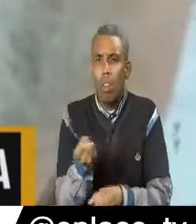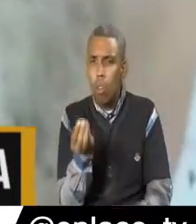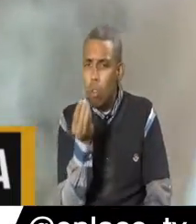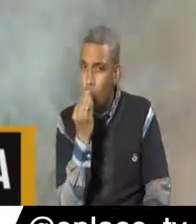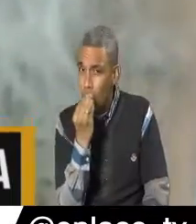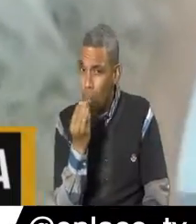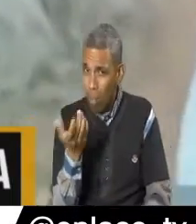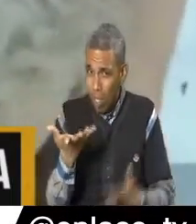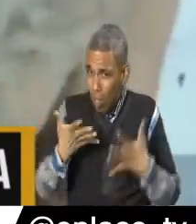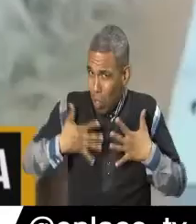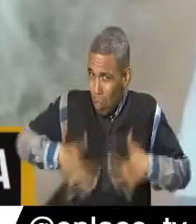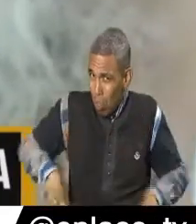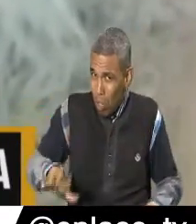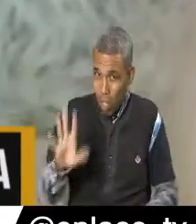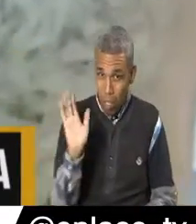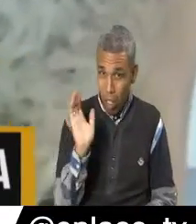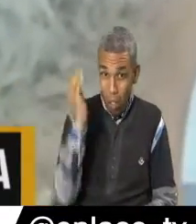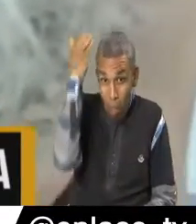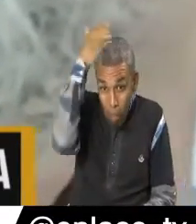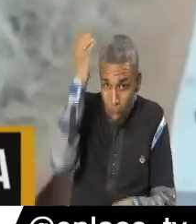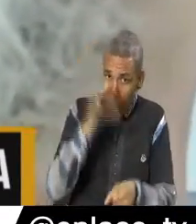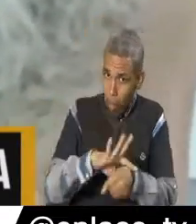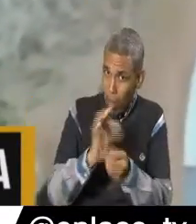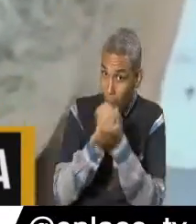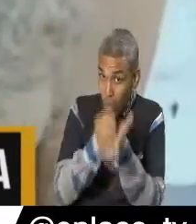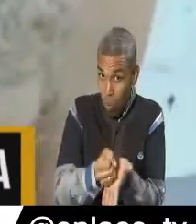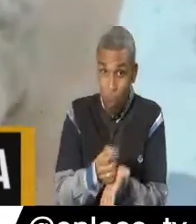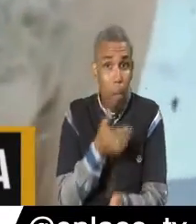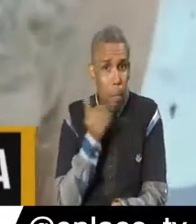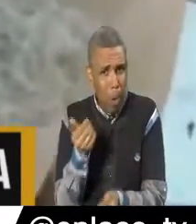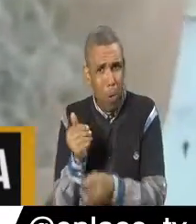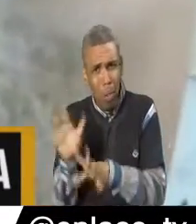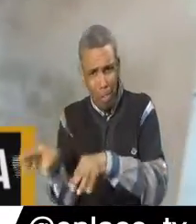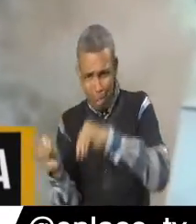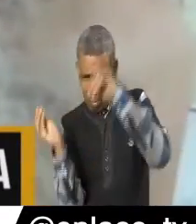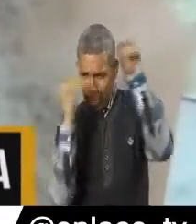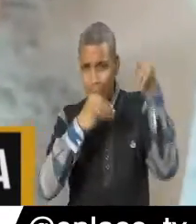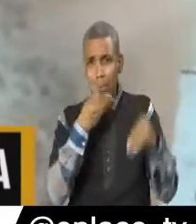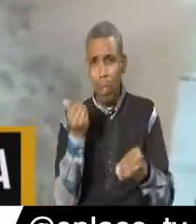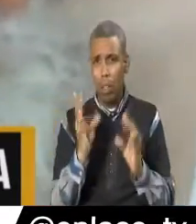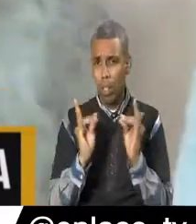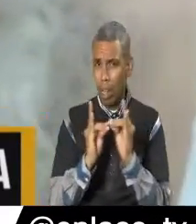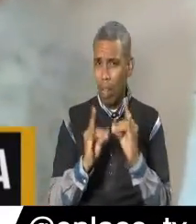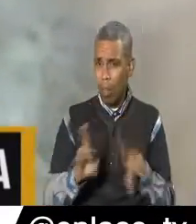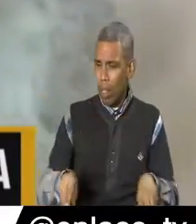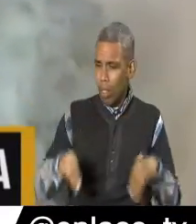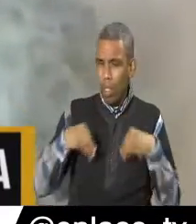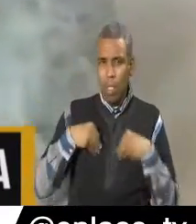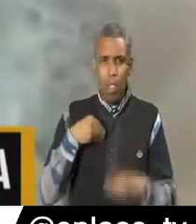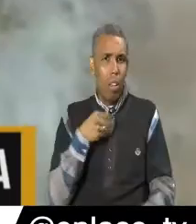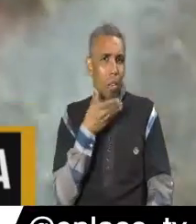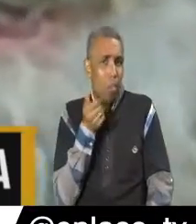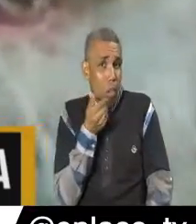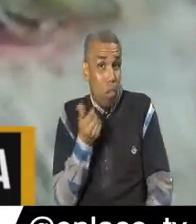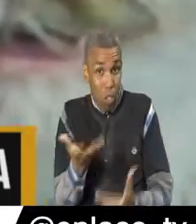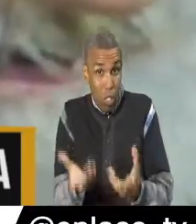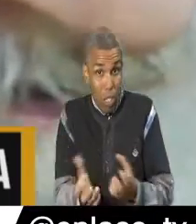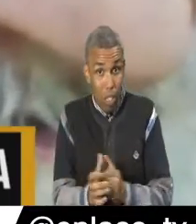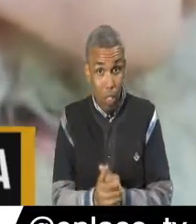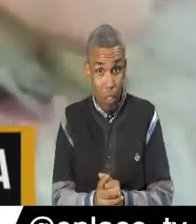enfermeras, tiene comidita, tiene ropita, tiene estadía, tiene una camita para usted solo donde usted pueda dormir. Sí. ¿El abuelo quiere irse para